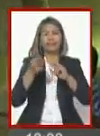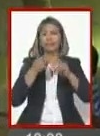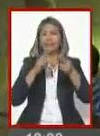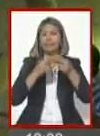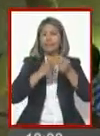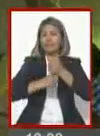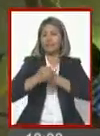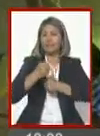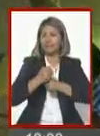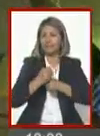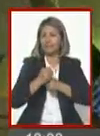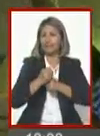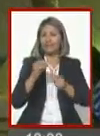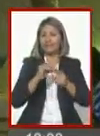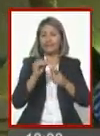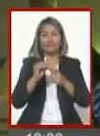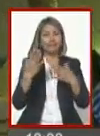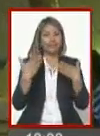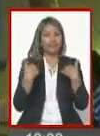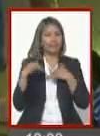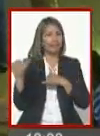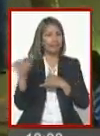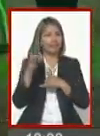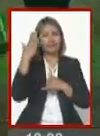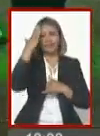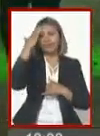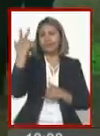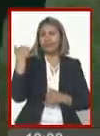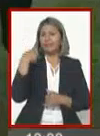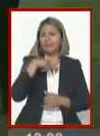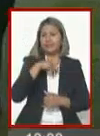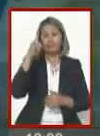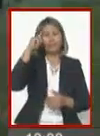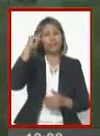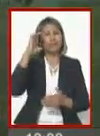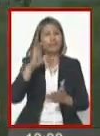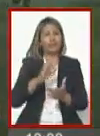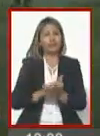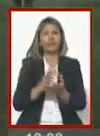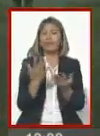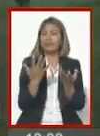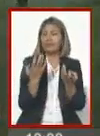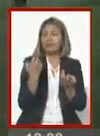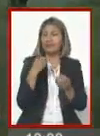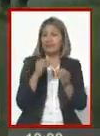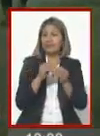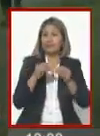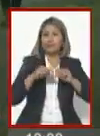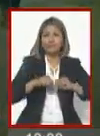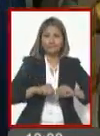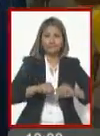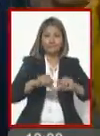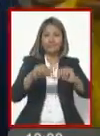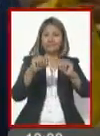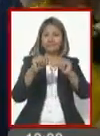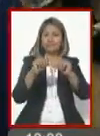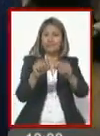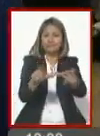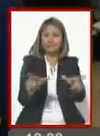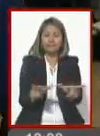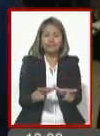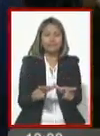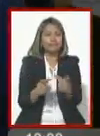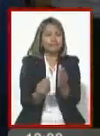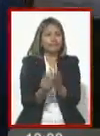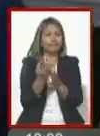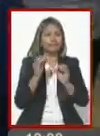Mantener que este espacio sea generador de oportunidades para todos los bolivianos. La 43ª versión de la muestra ferial más grande de